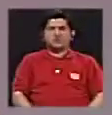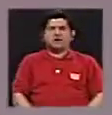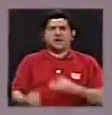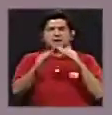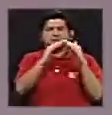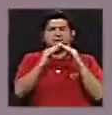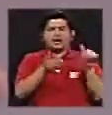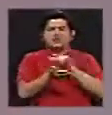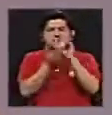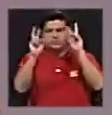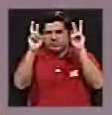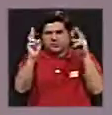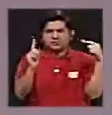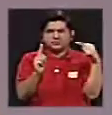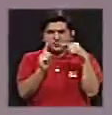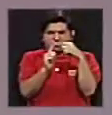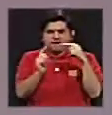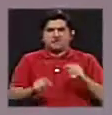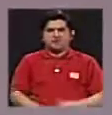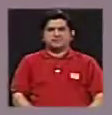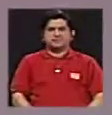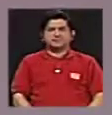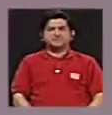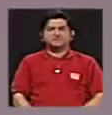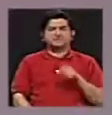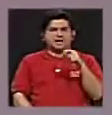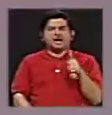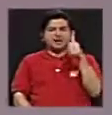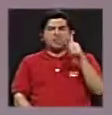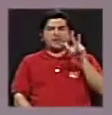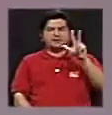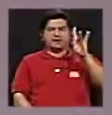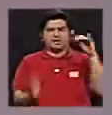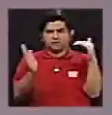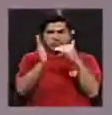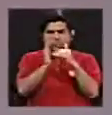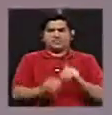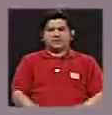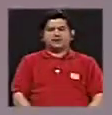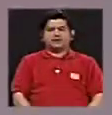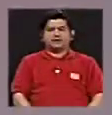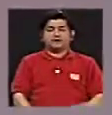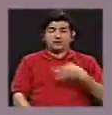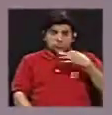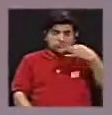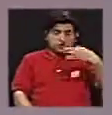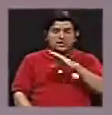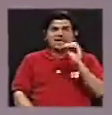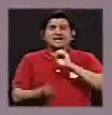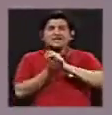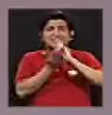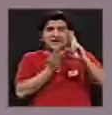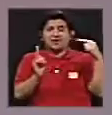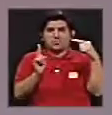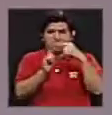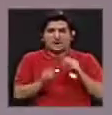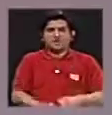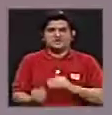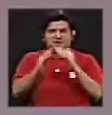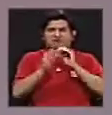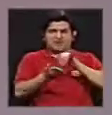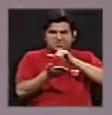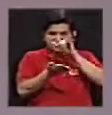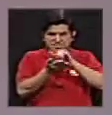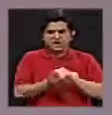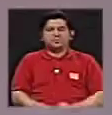José, hasta Alajuela, de 38 mil vehículos por día, y de San Ramón a Manolos de 27